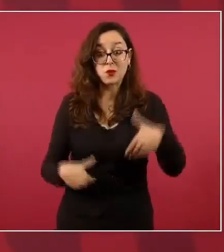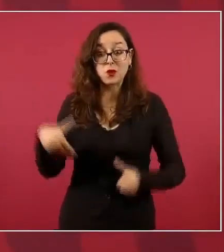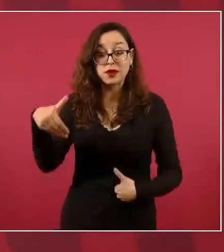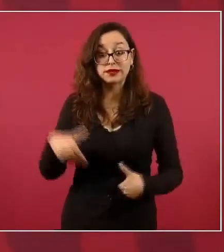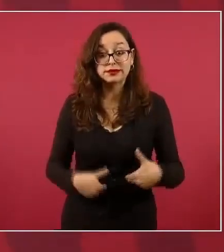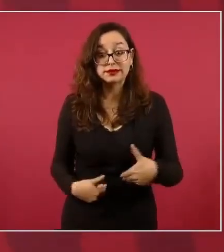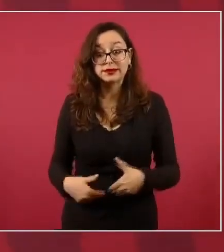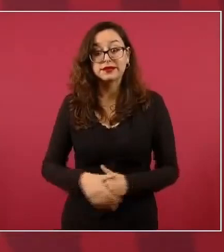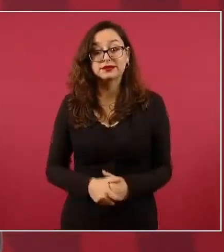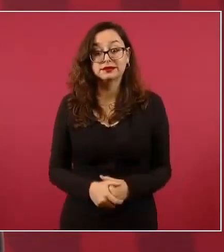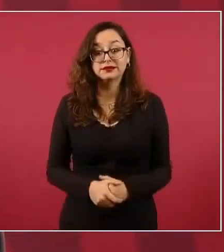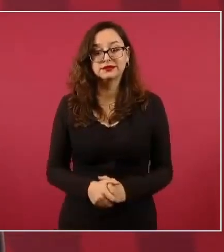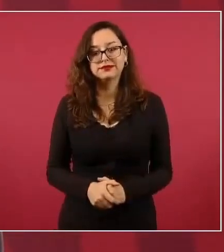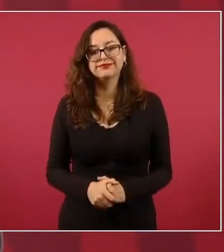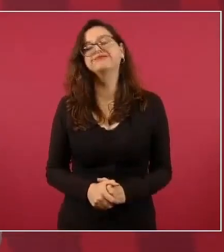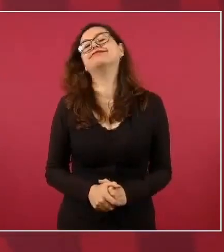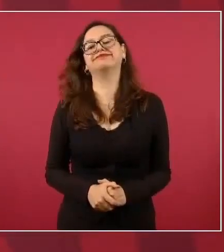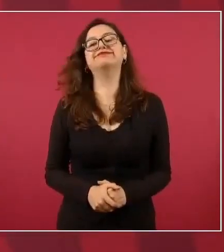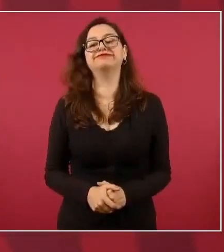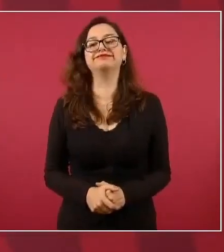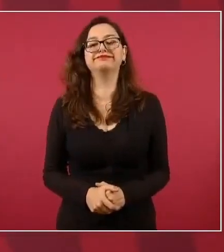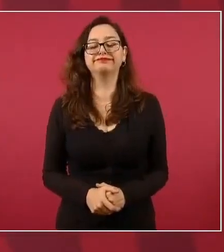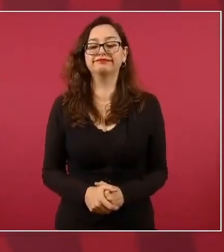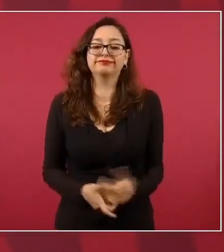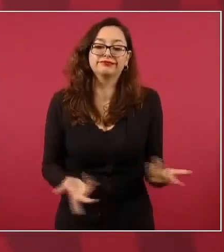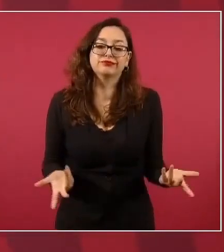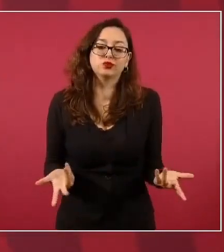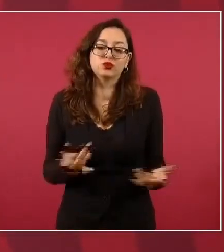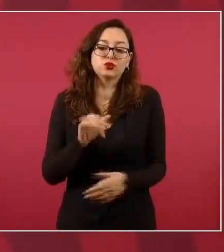un movimiento conservador.